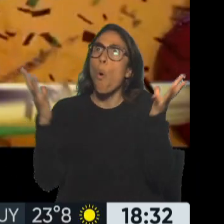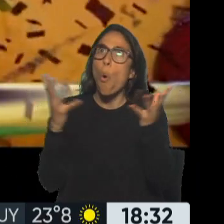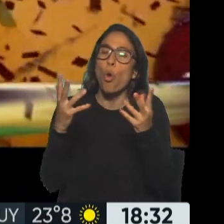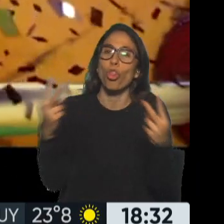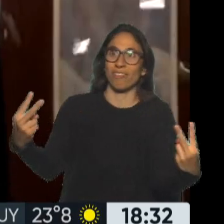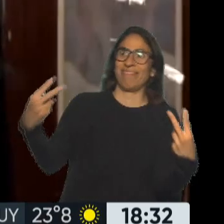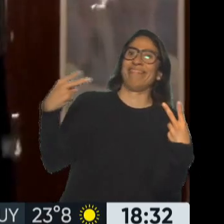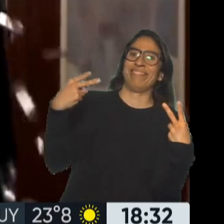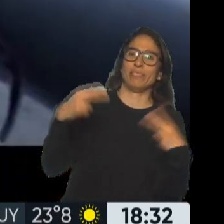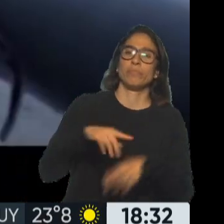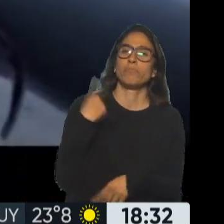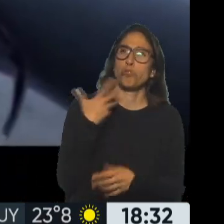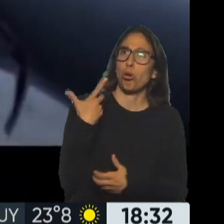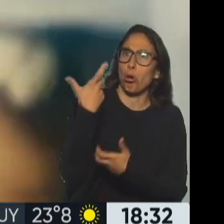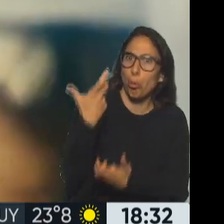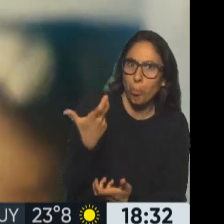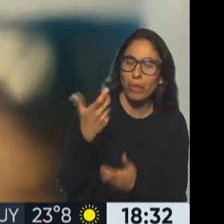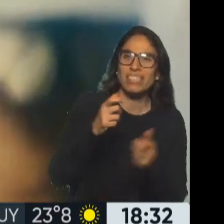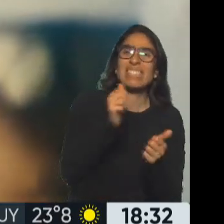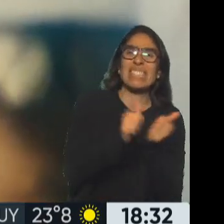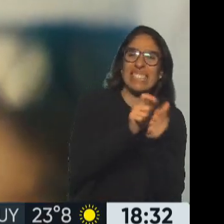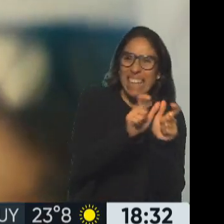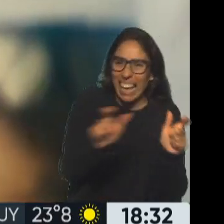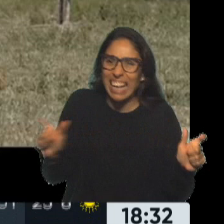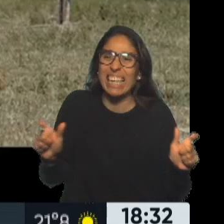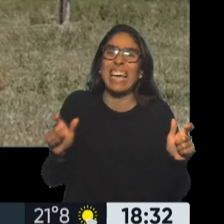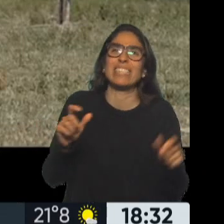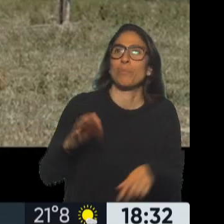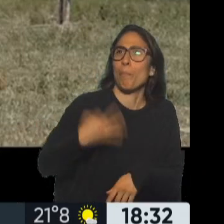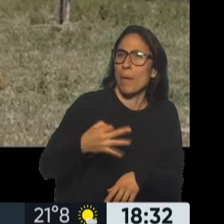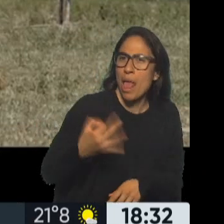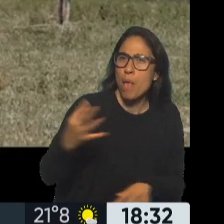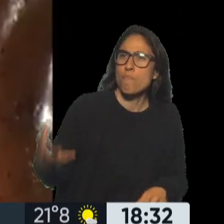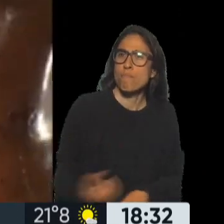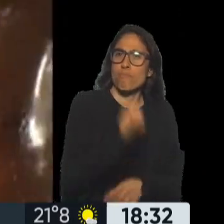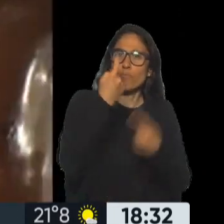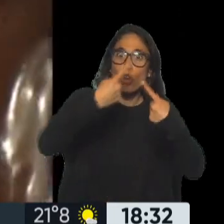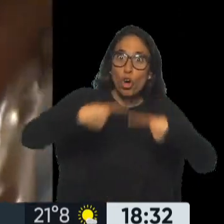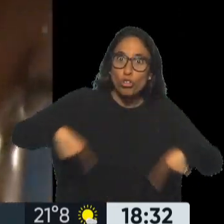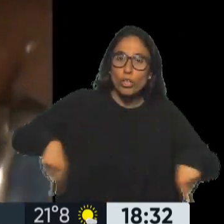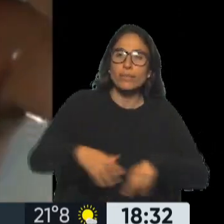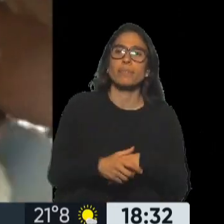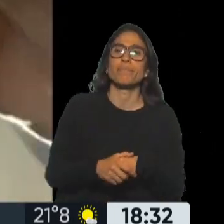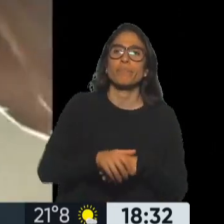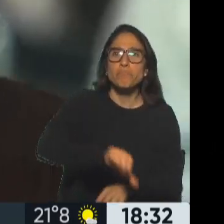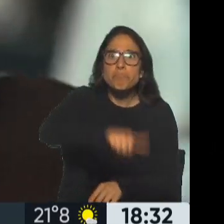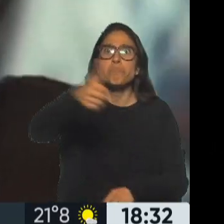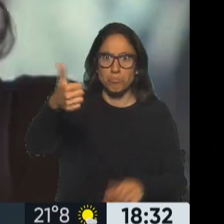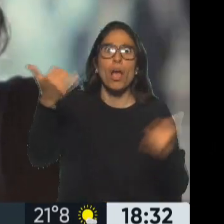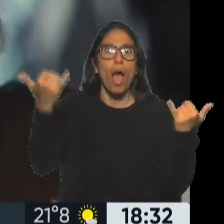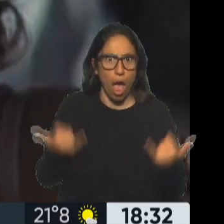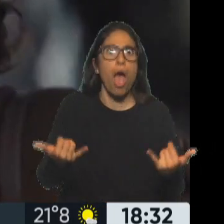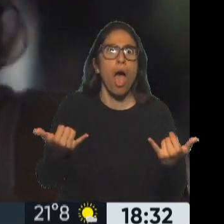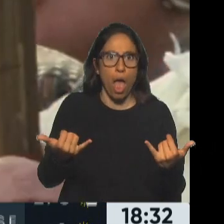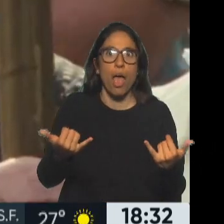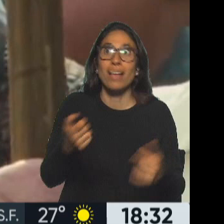Ganamos Copas del Mundo, Oscars, premios y reconocimientos. Acá las victorias llegan. Y cuando llegan, nunca se